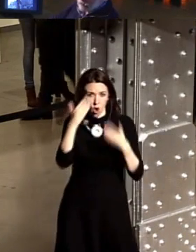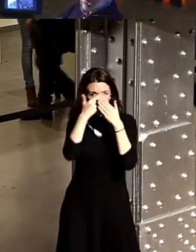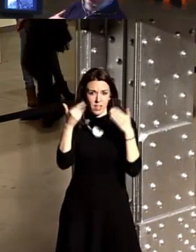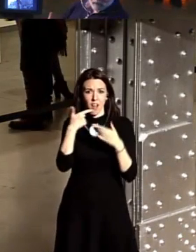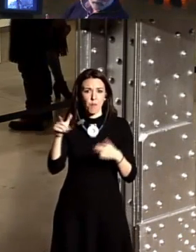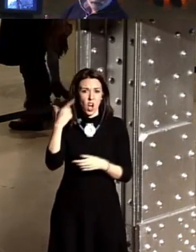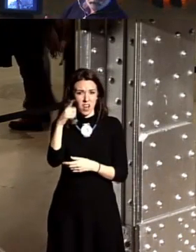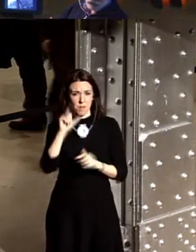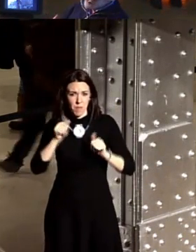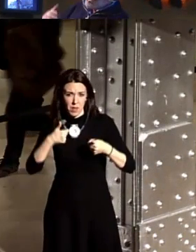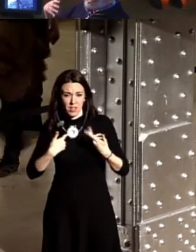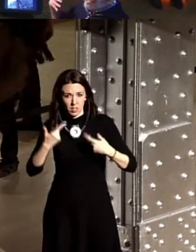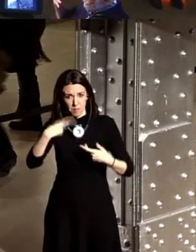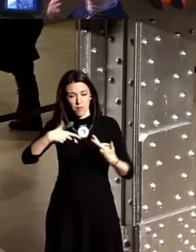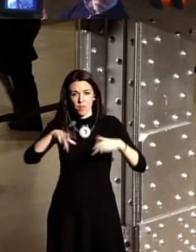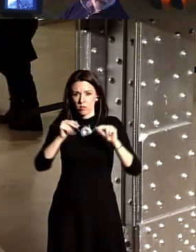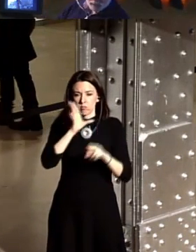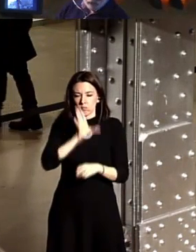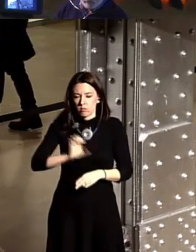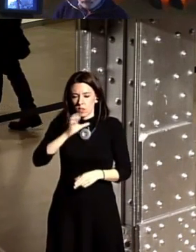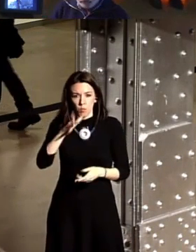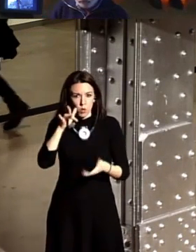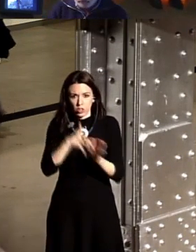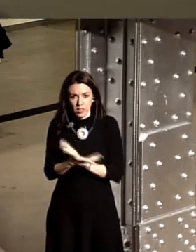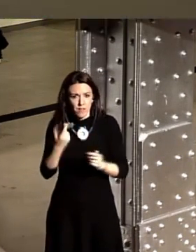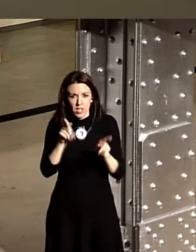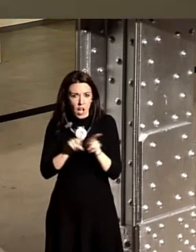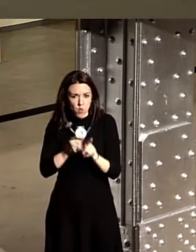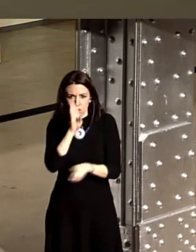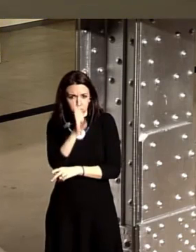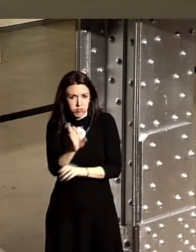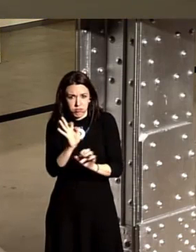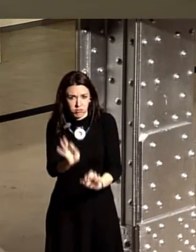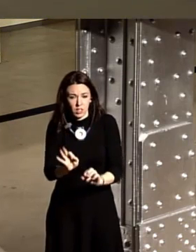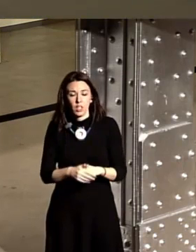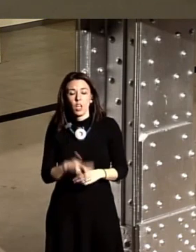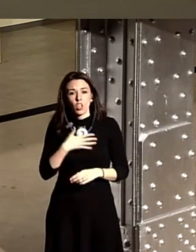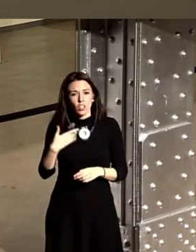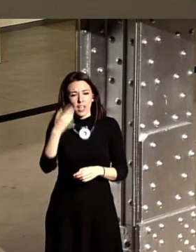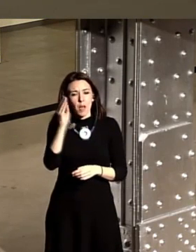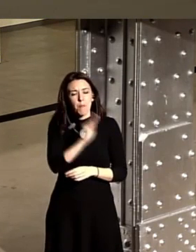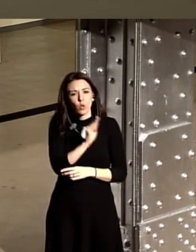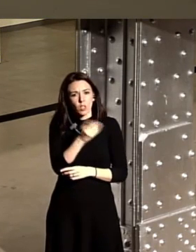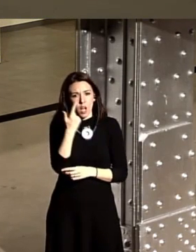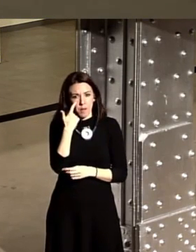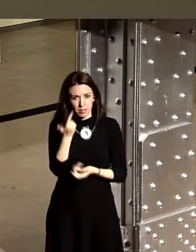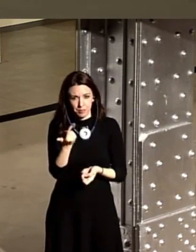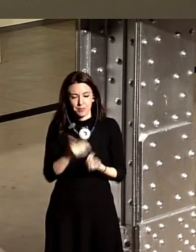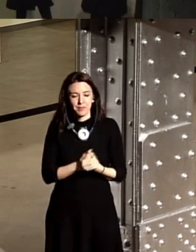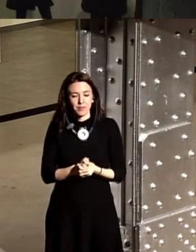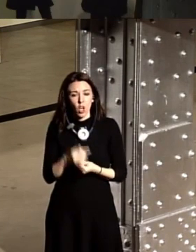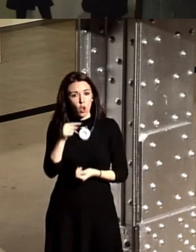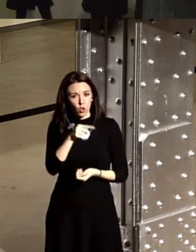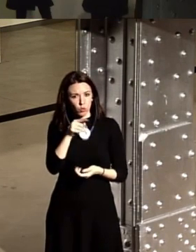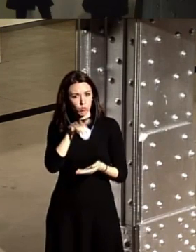acabas, son fantásticas porque es muy cinematográfico. Entonces, yo quería preguntarte, una de